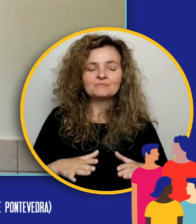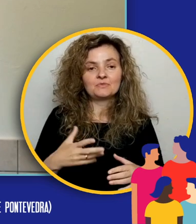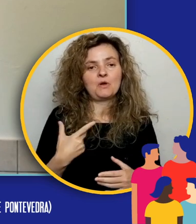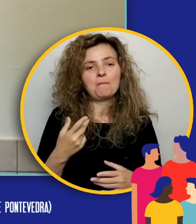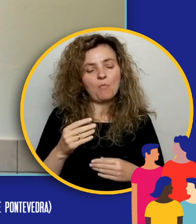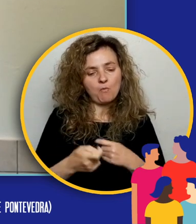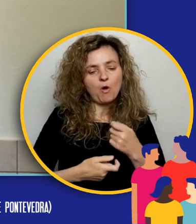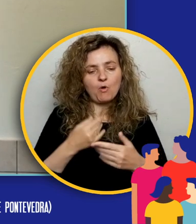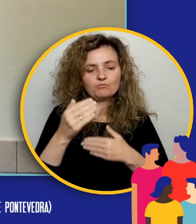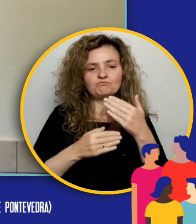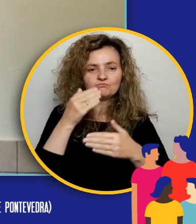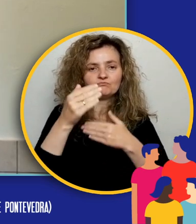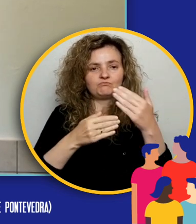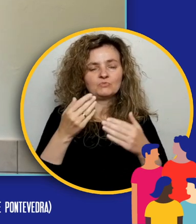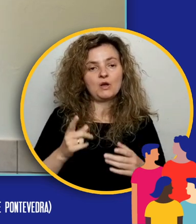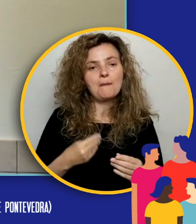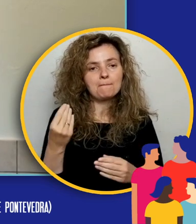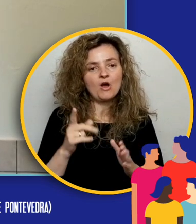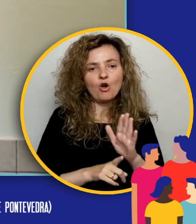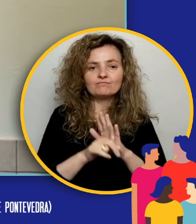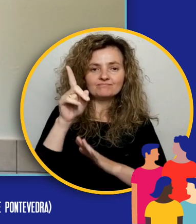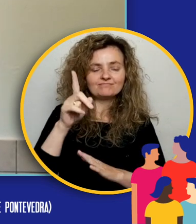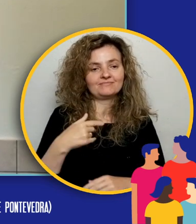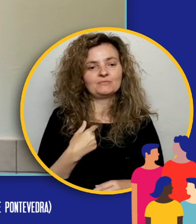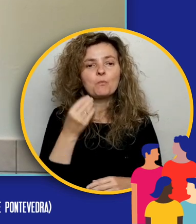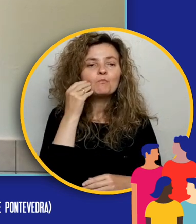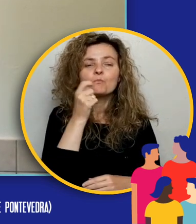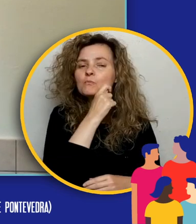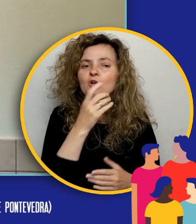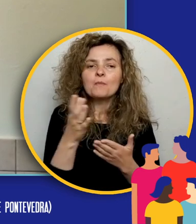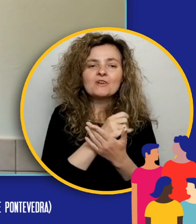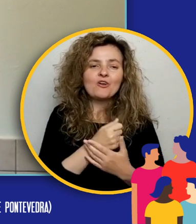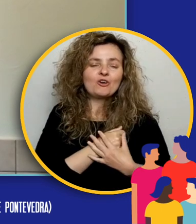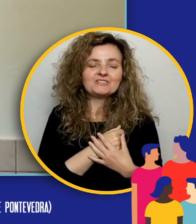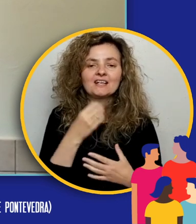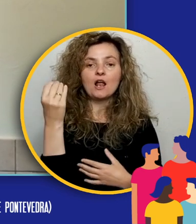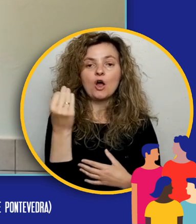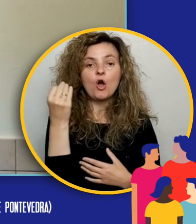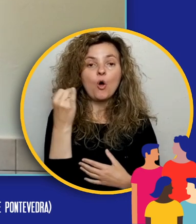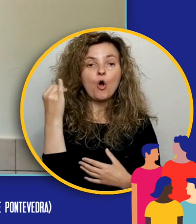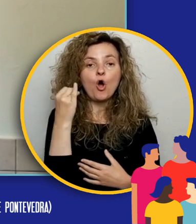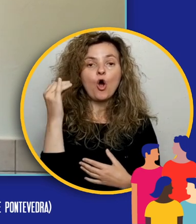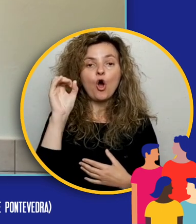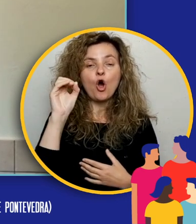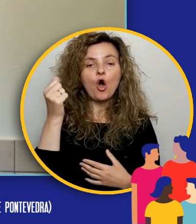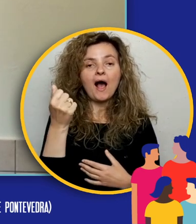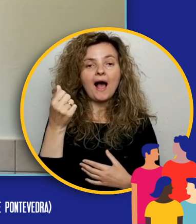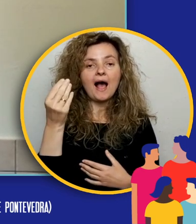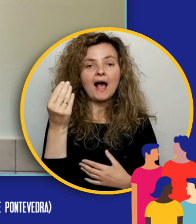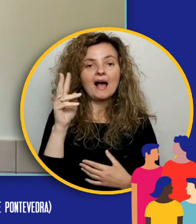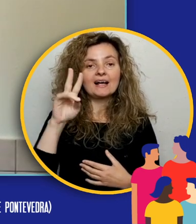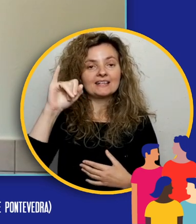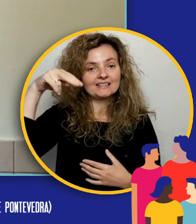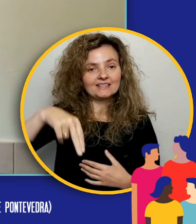porque lo vamos superando y nos vamos creciendo día a día. Un beso para todos, os quiere Joaquín, y un abrazo muy fuerte, un